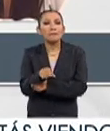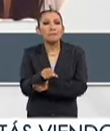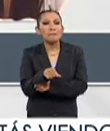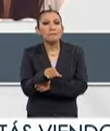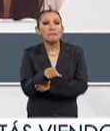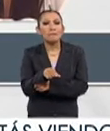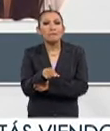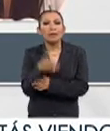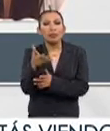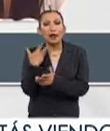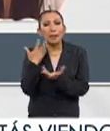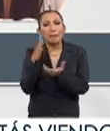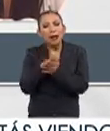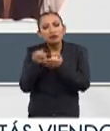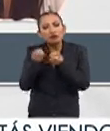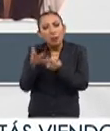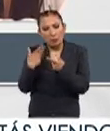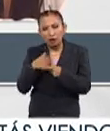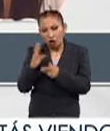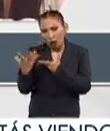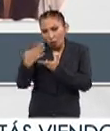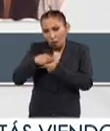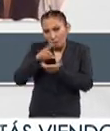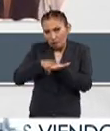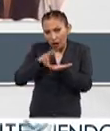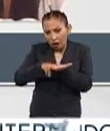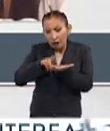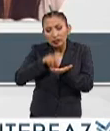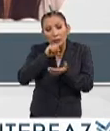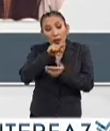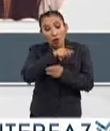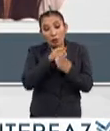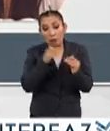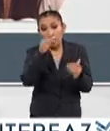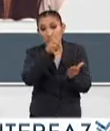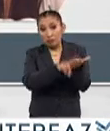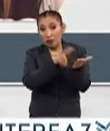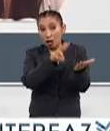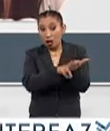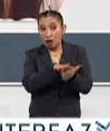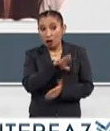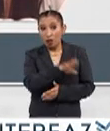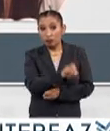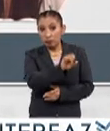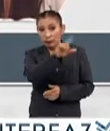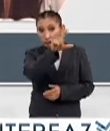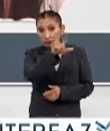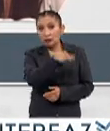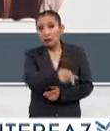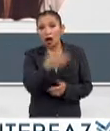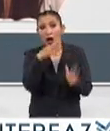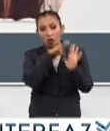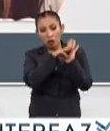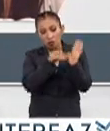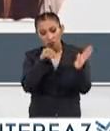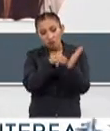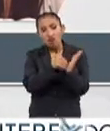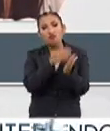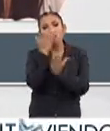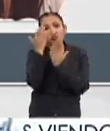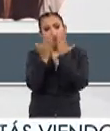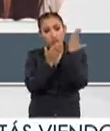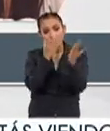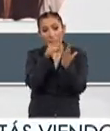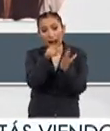de enriquecerte como persona, como ya bien lo mencionaste, pues tiene un gran valor profesional, curricular,